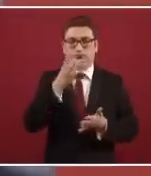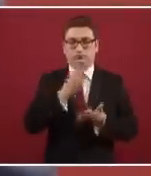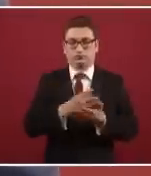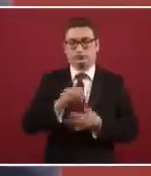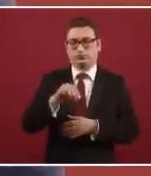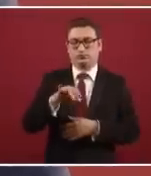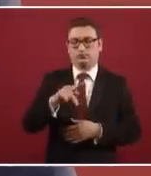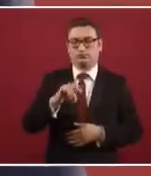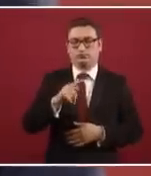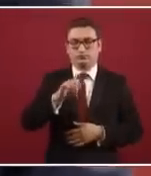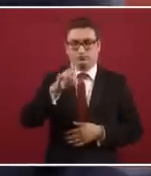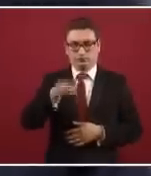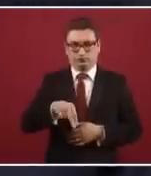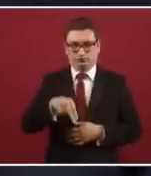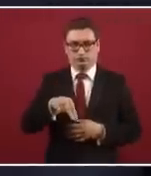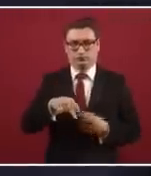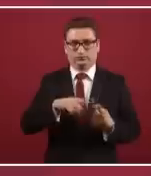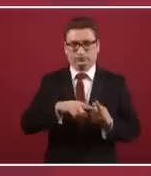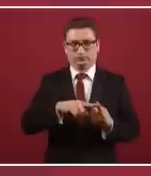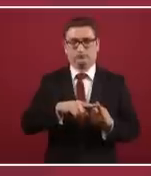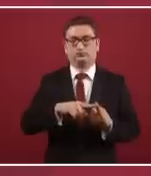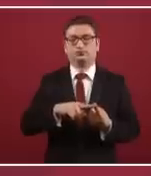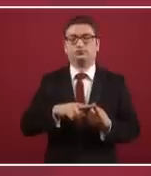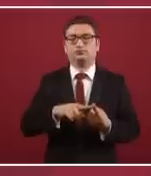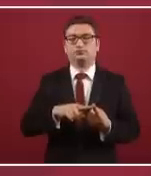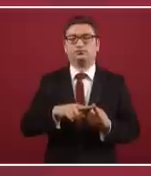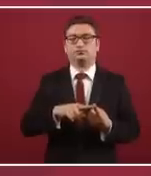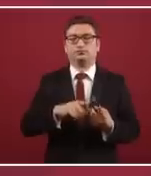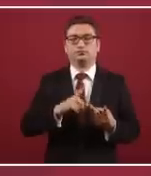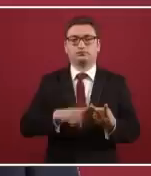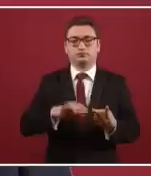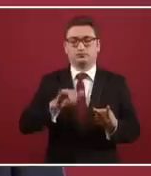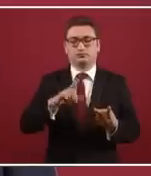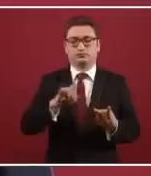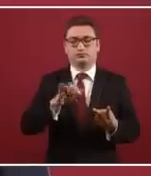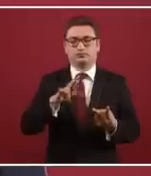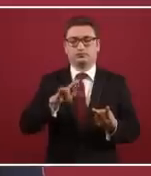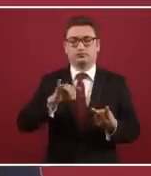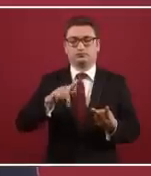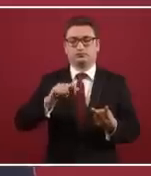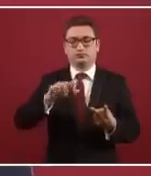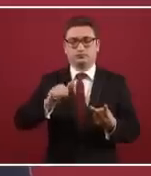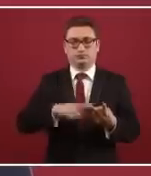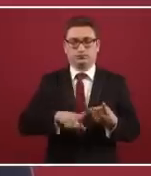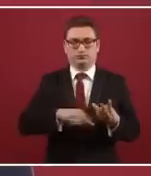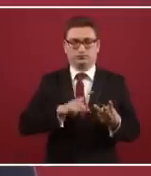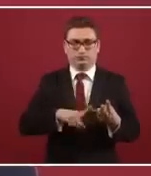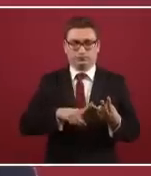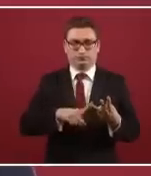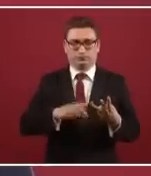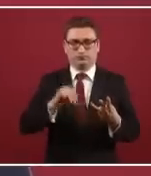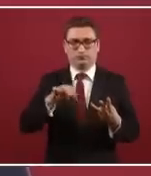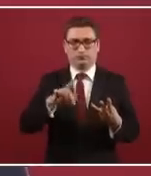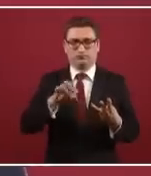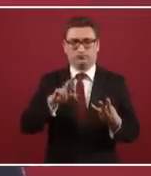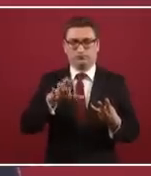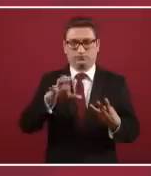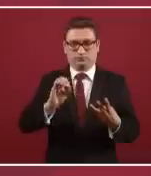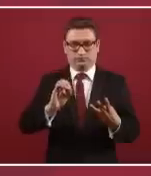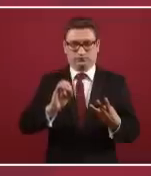Minatitlán, Cadereyta y Madero.